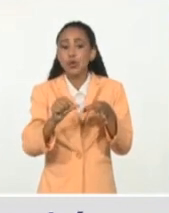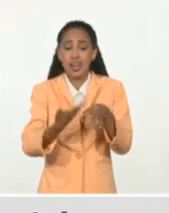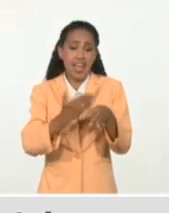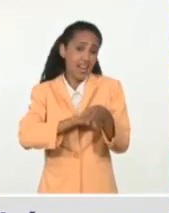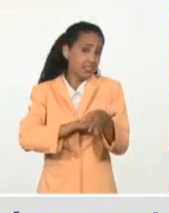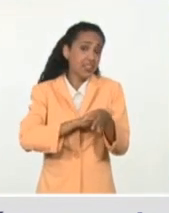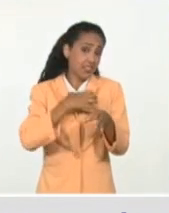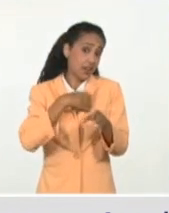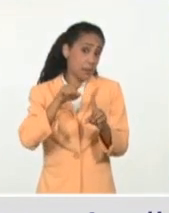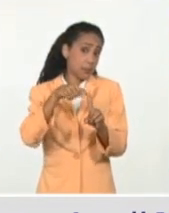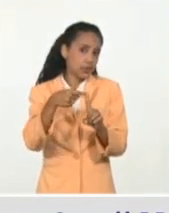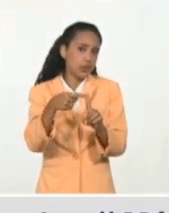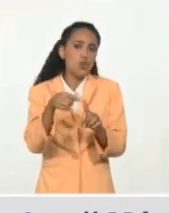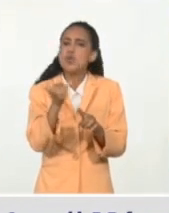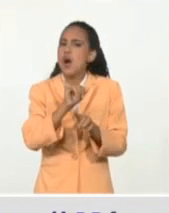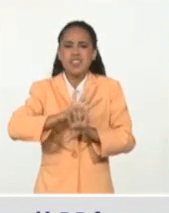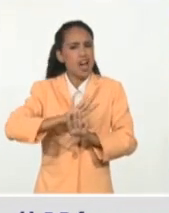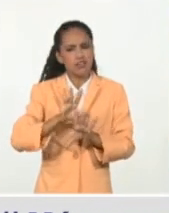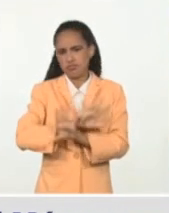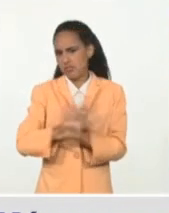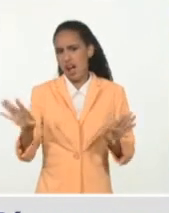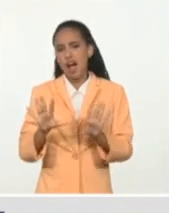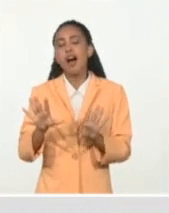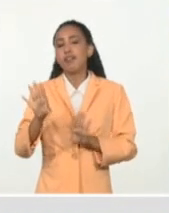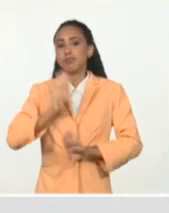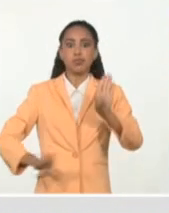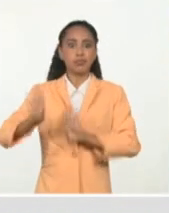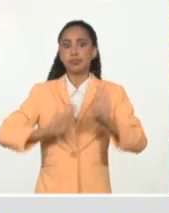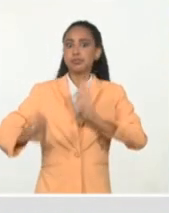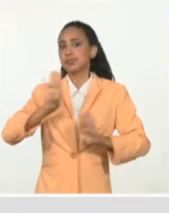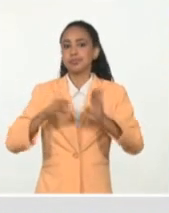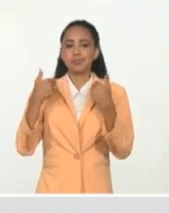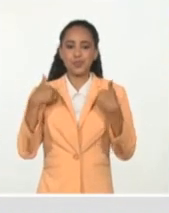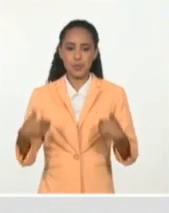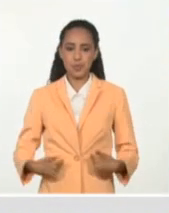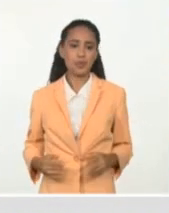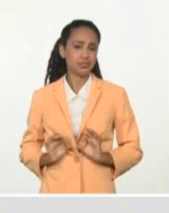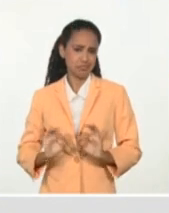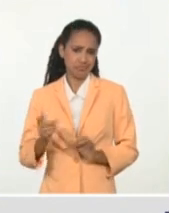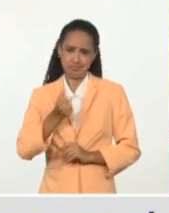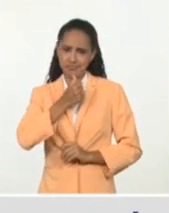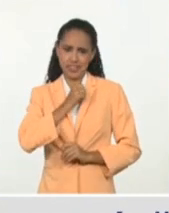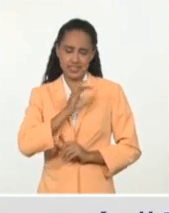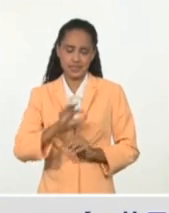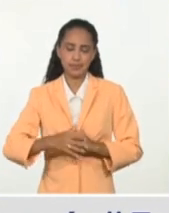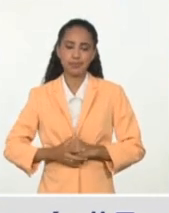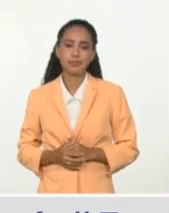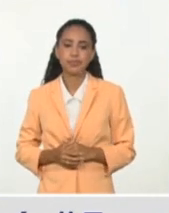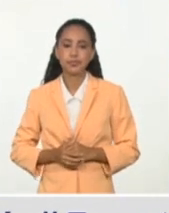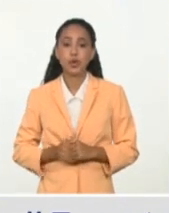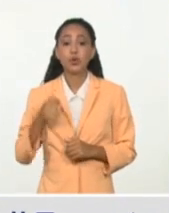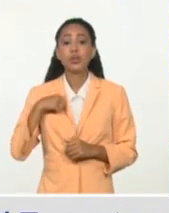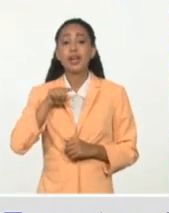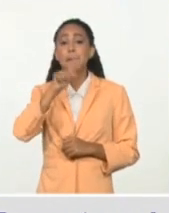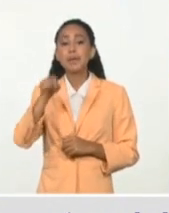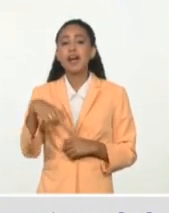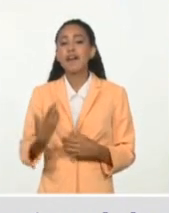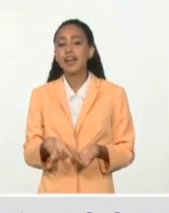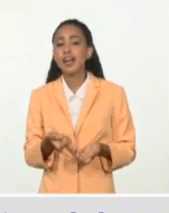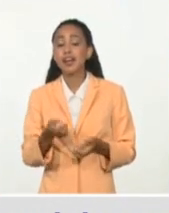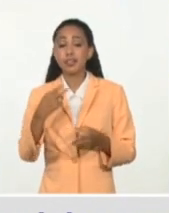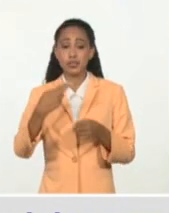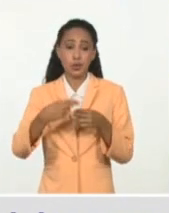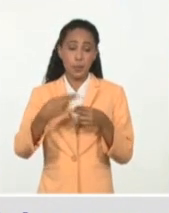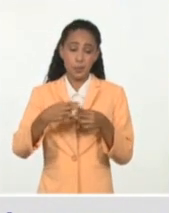anticuerpos protectores. Usted comentaba un tema bien interesante y se trata de la gamma globulina a partir del plasma